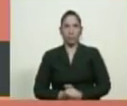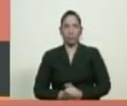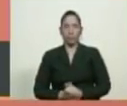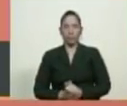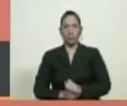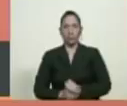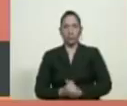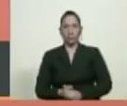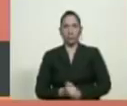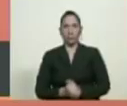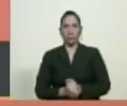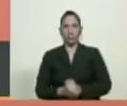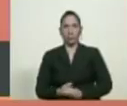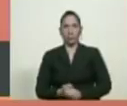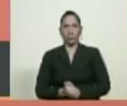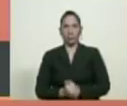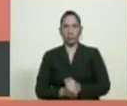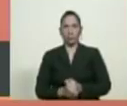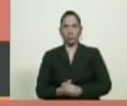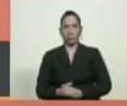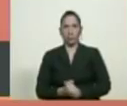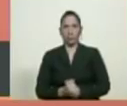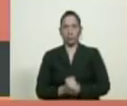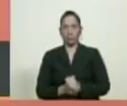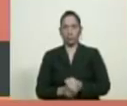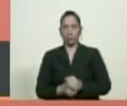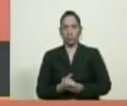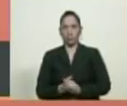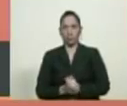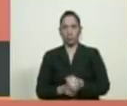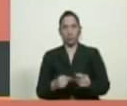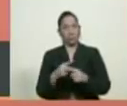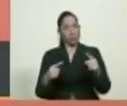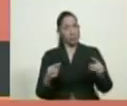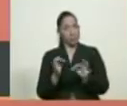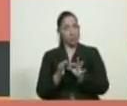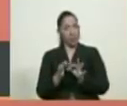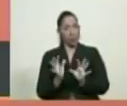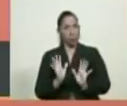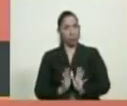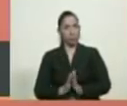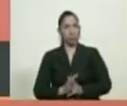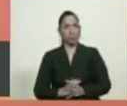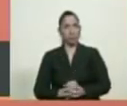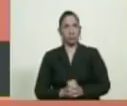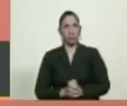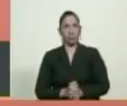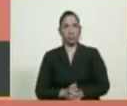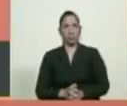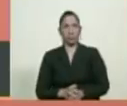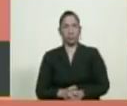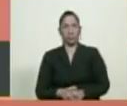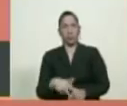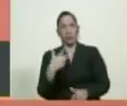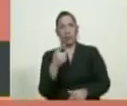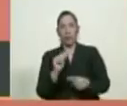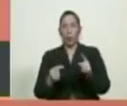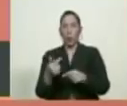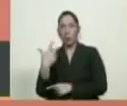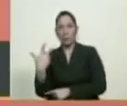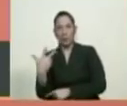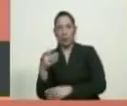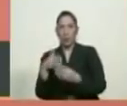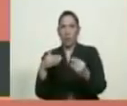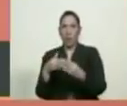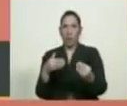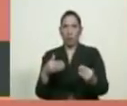de petro, perdón, a una veinteava parte de petro. O sea, algo así como 3.3 dólares. O sea,